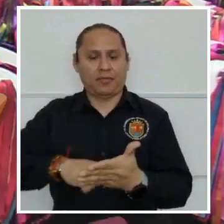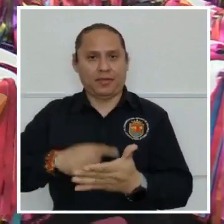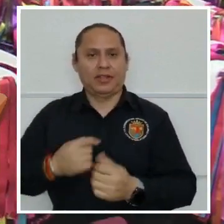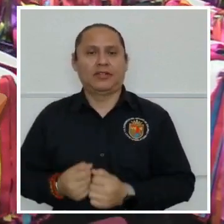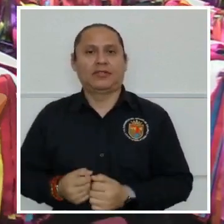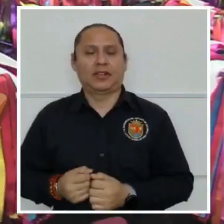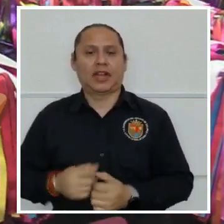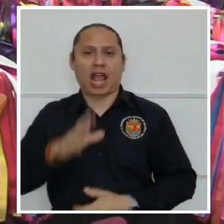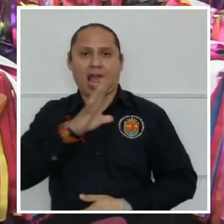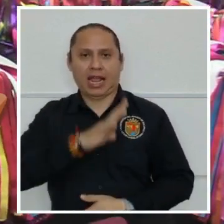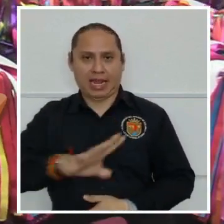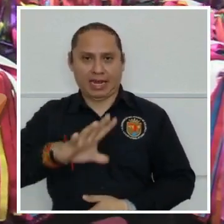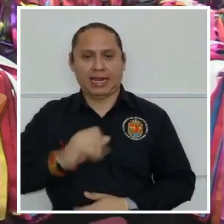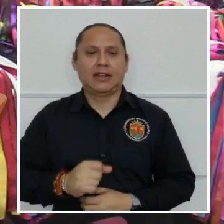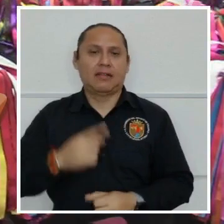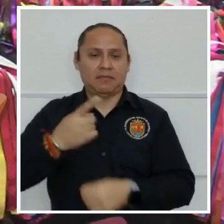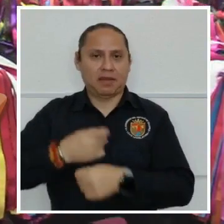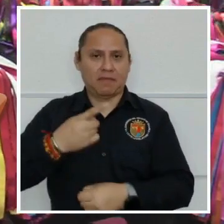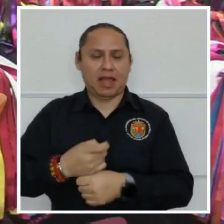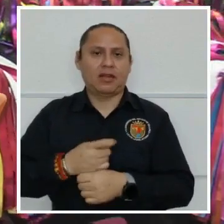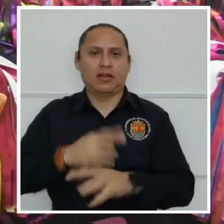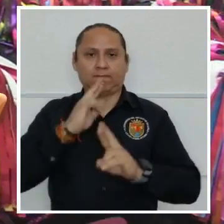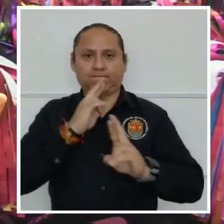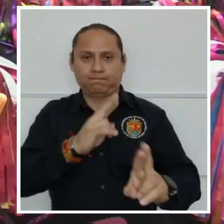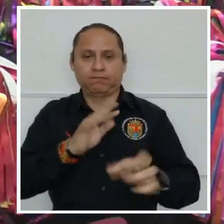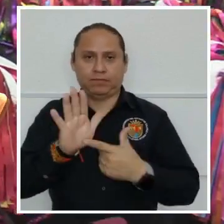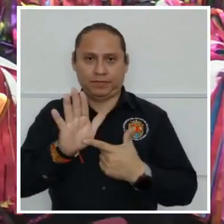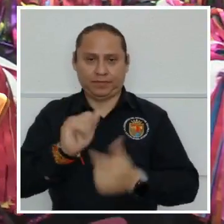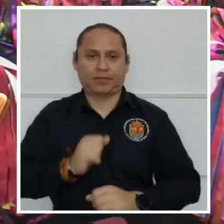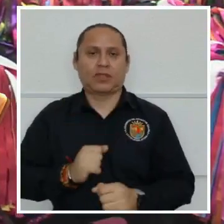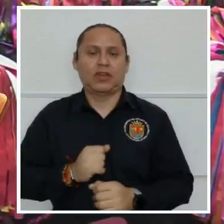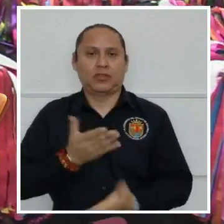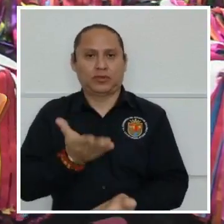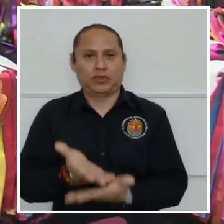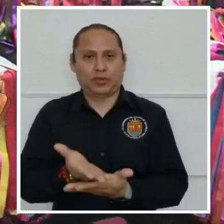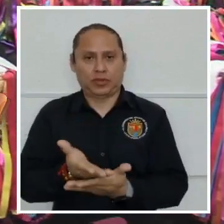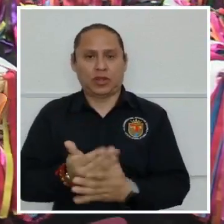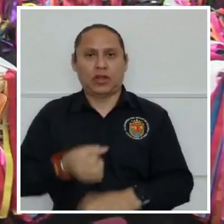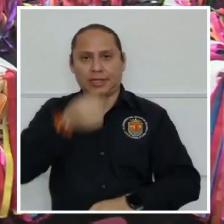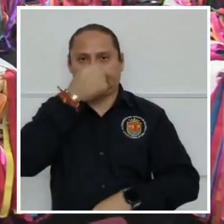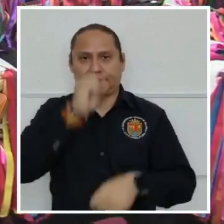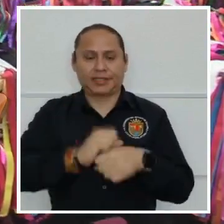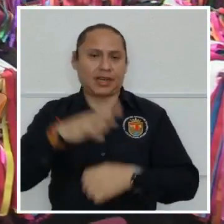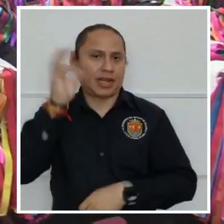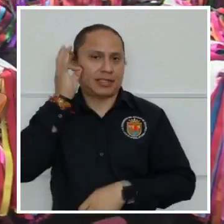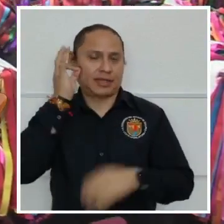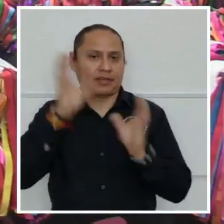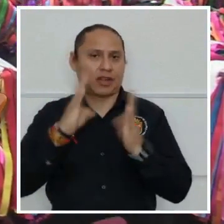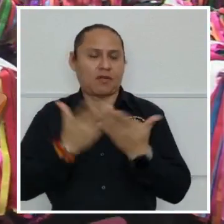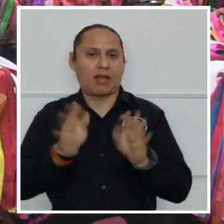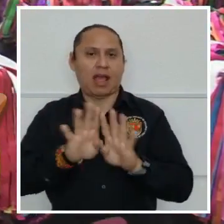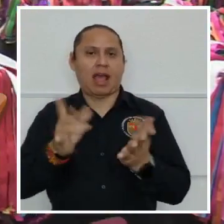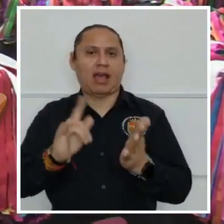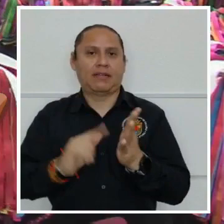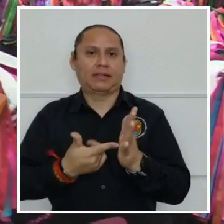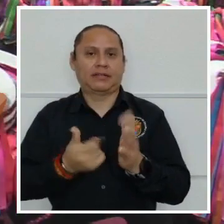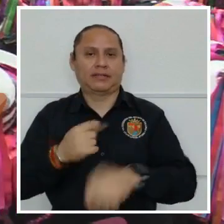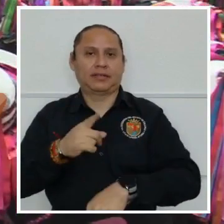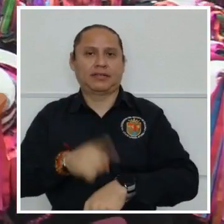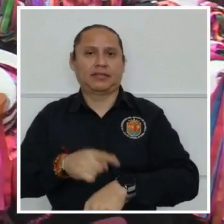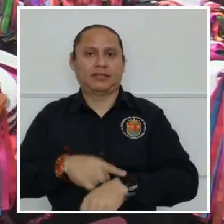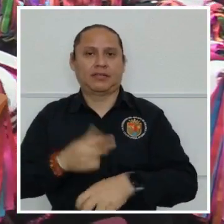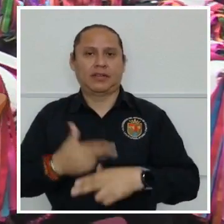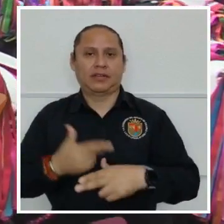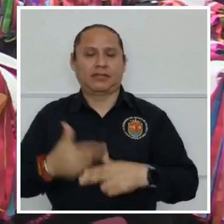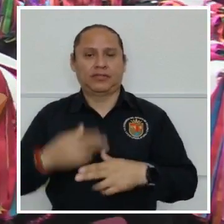nominal en lo general el dictamen presentado, por lo que solicito a la Secretaría de Servicios Parlamentarios abra el